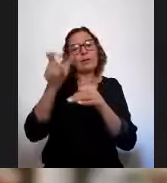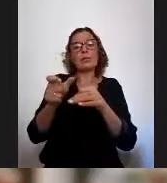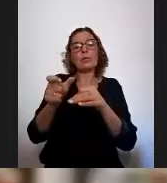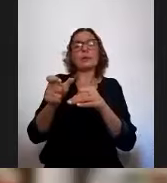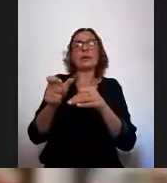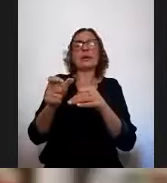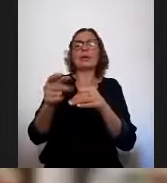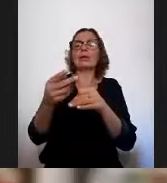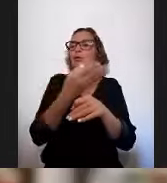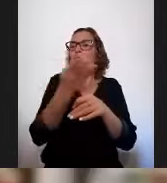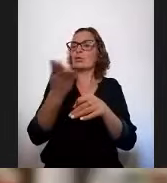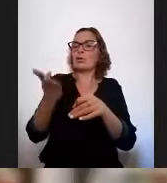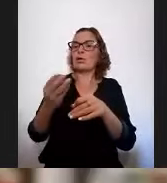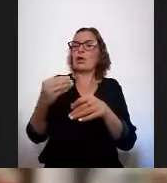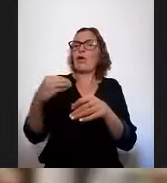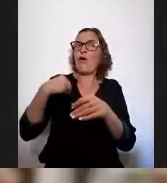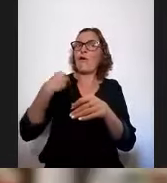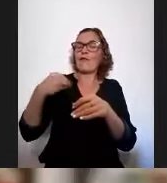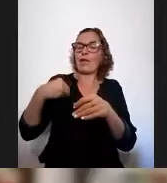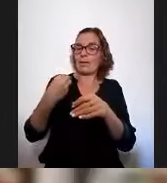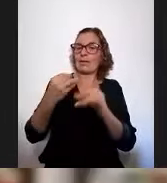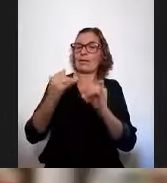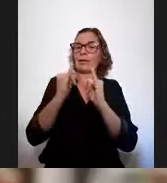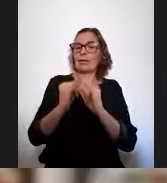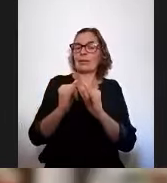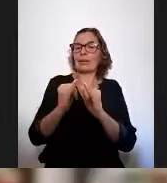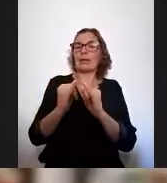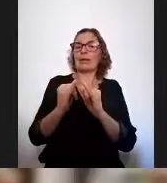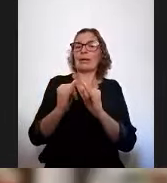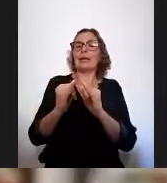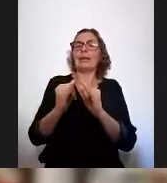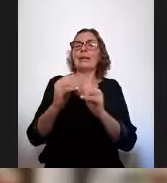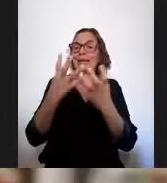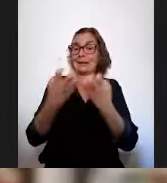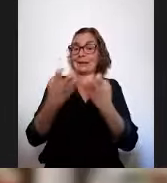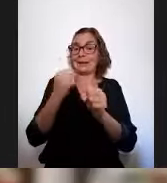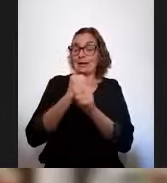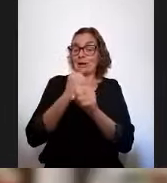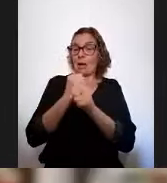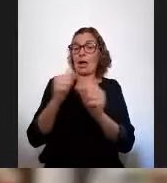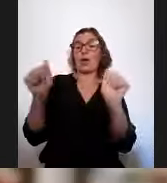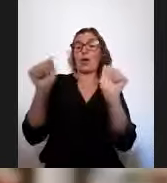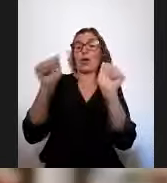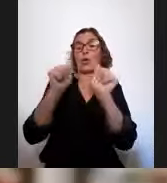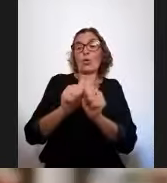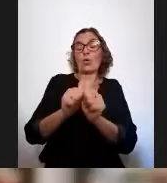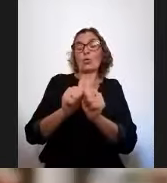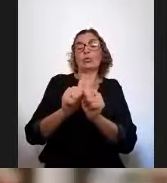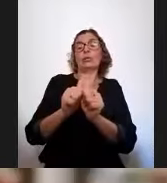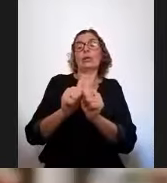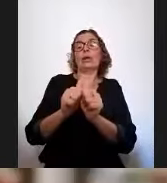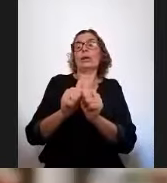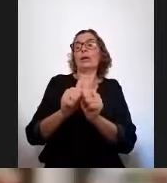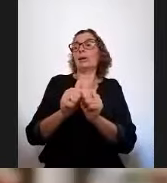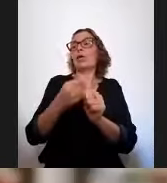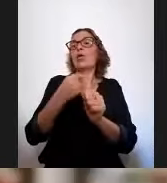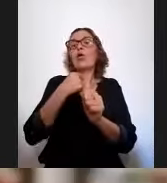ellos confían, ¿sí? Y tengan ganas de trabajar entre sí, que se copen con la